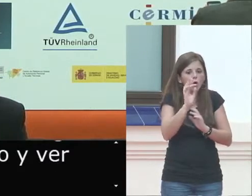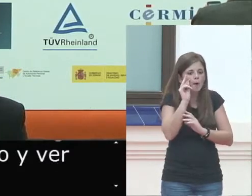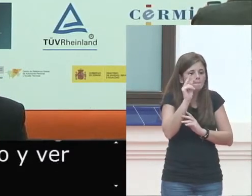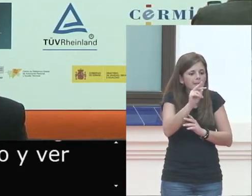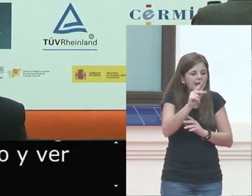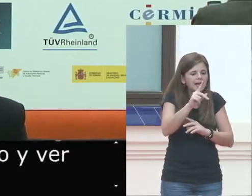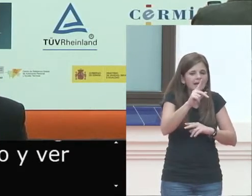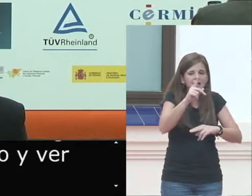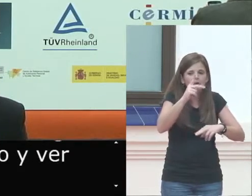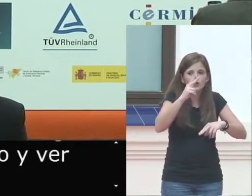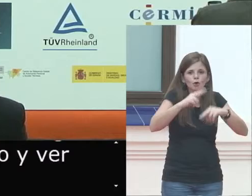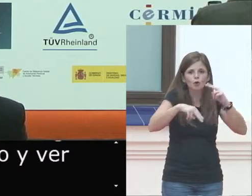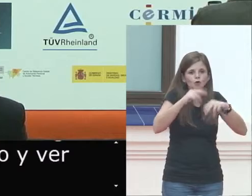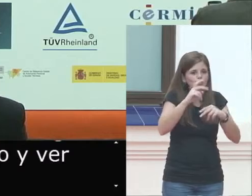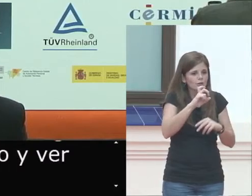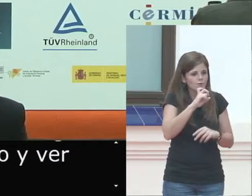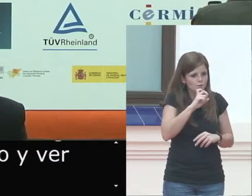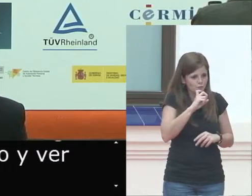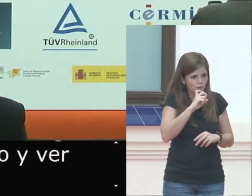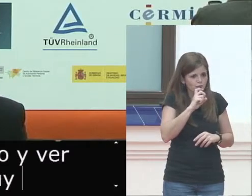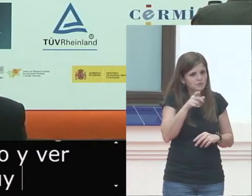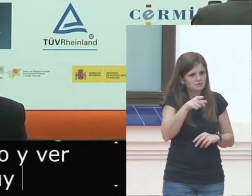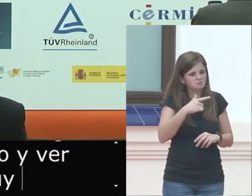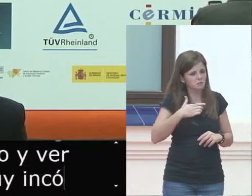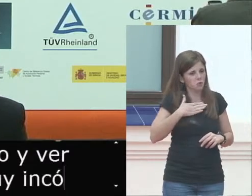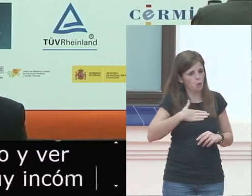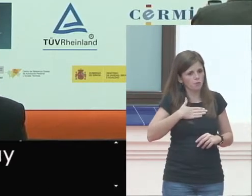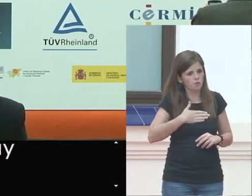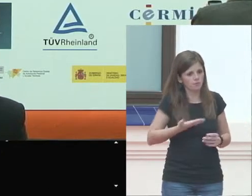pero eso es muy incómodo. Es más